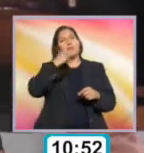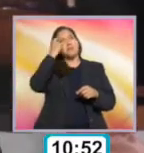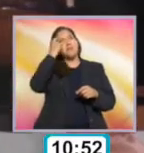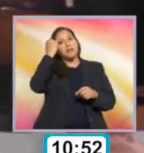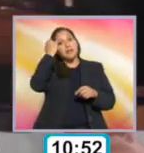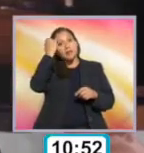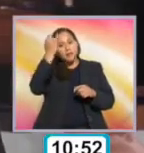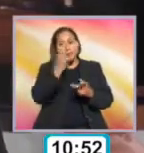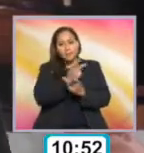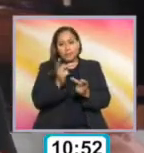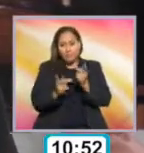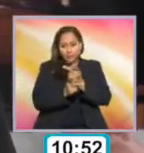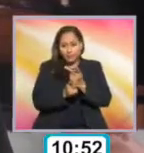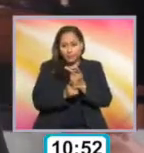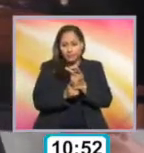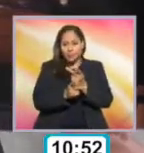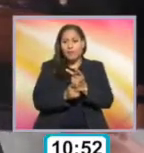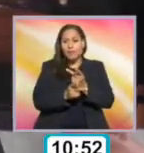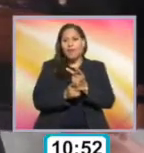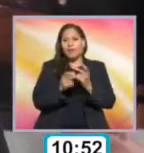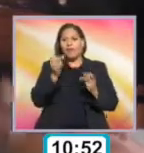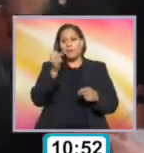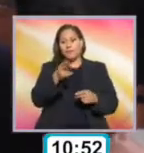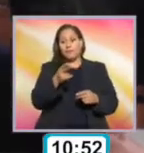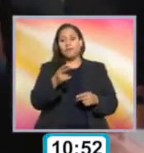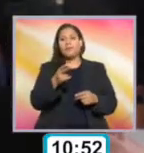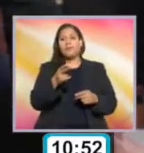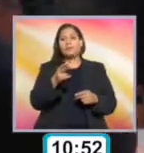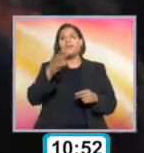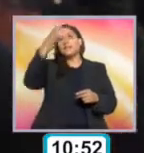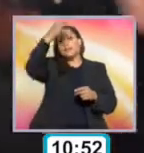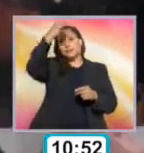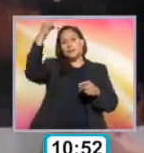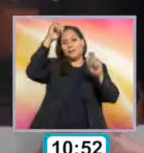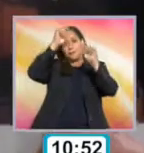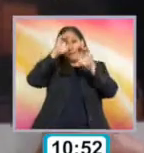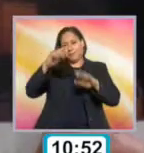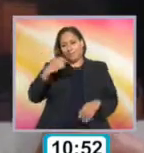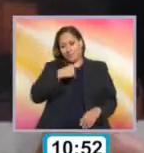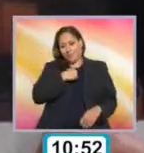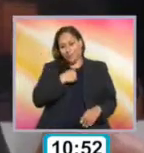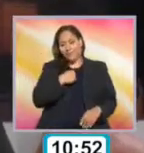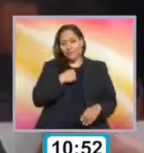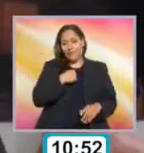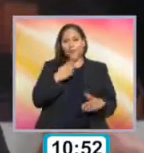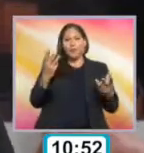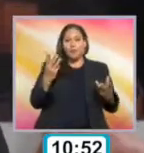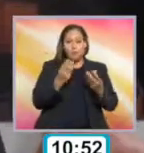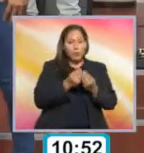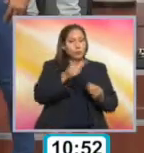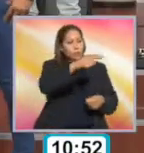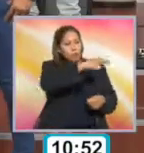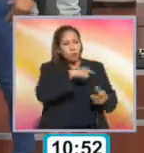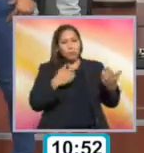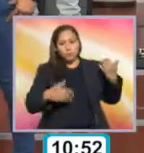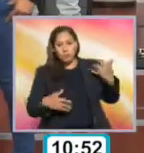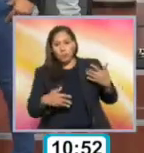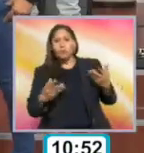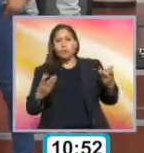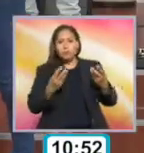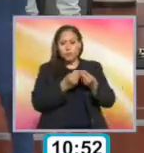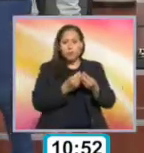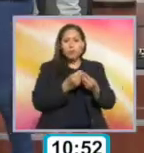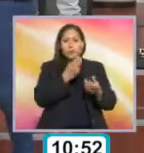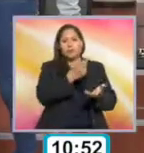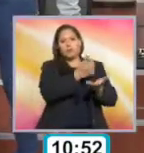de hacer un proyecto, y digo, afortunadamente el cielo me destinó a juntarme con músicos que permiten esa